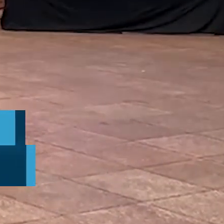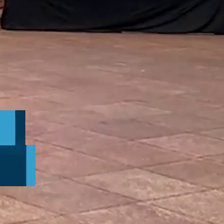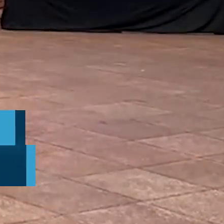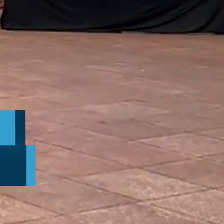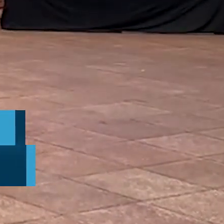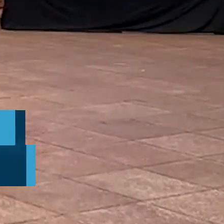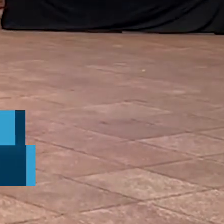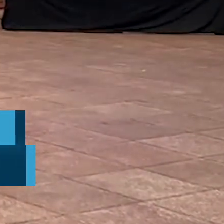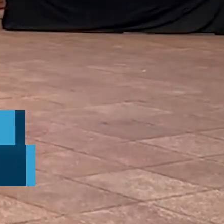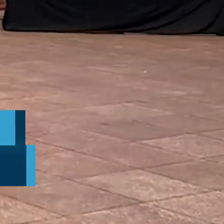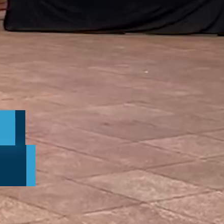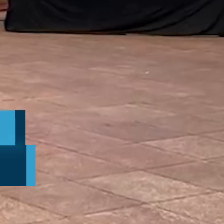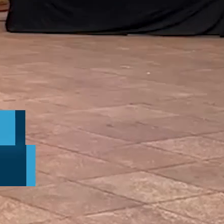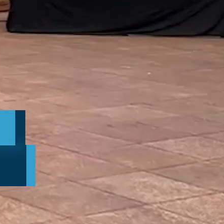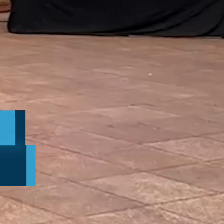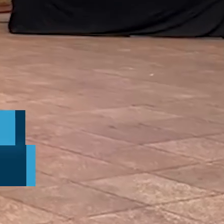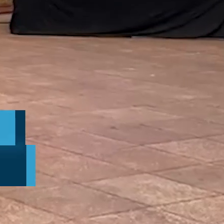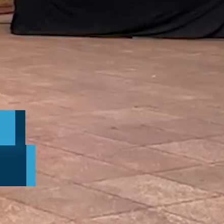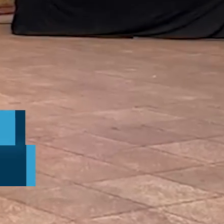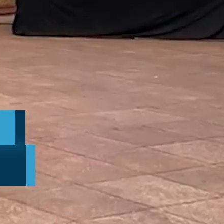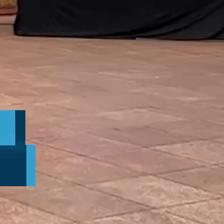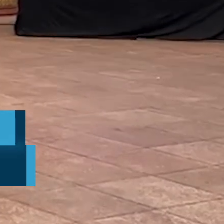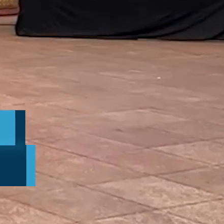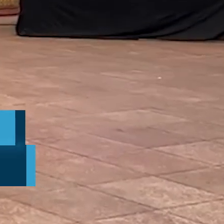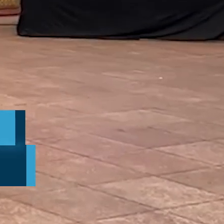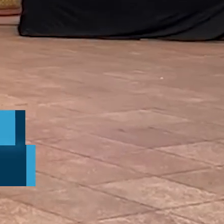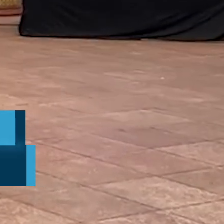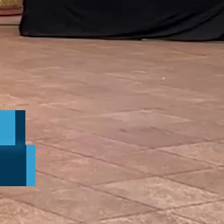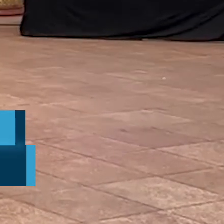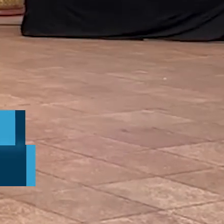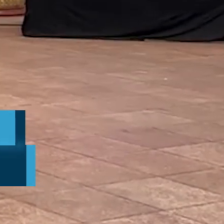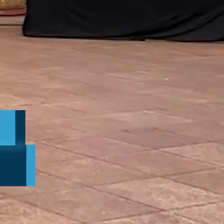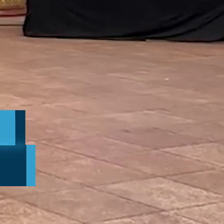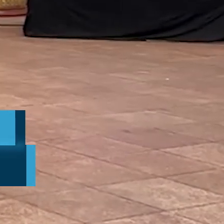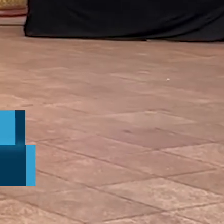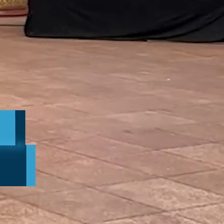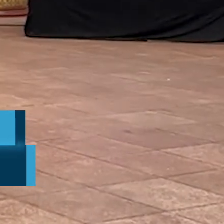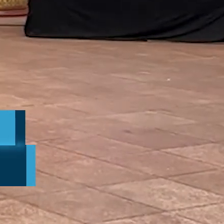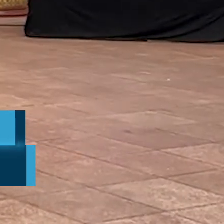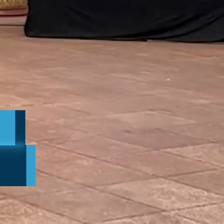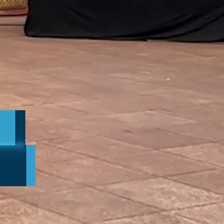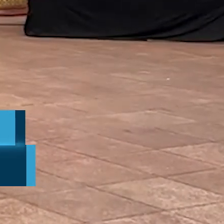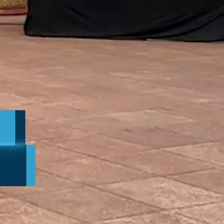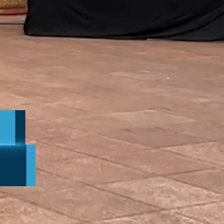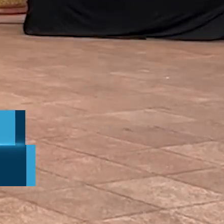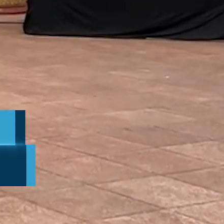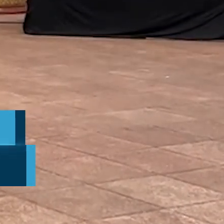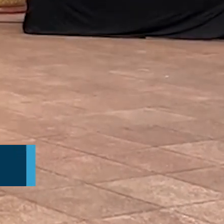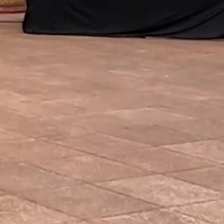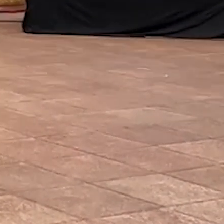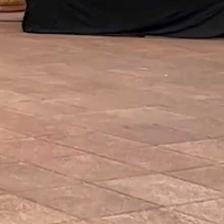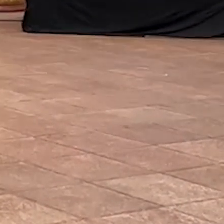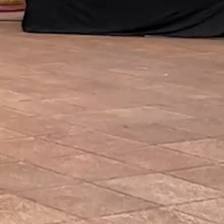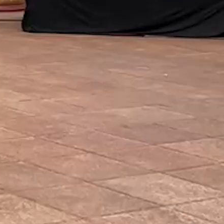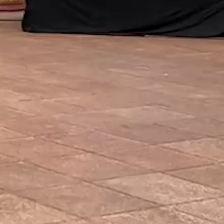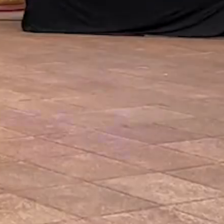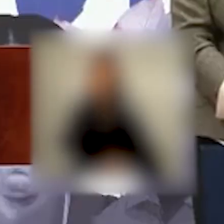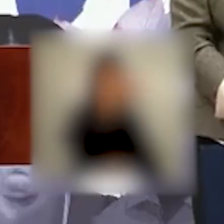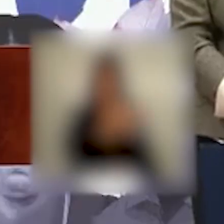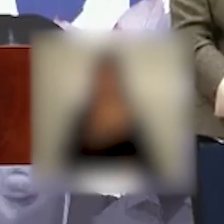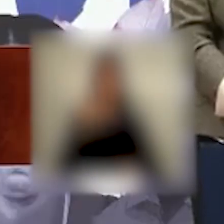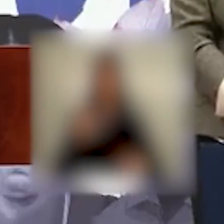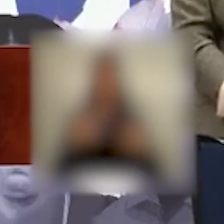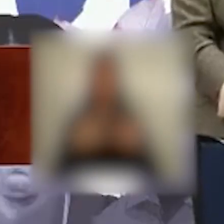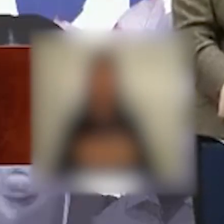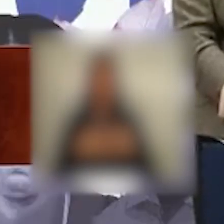todo, veraz acerca de lo que ocurre en nuestra institución. Yo quisiera detenerme un par de minutos.